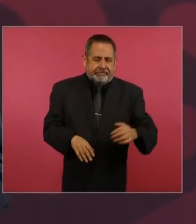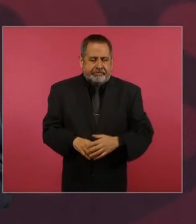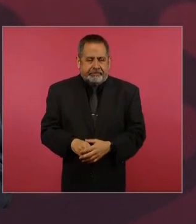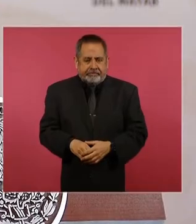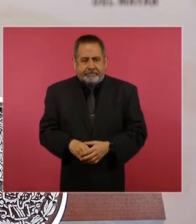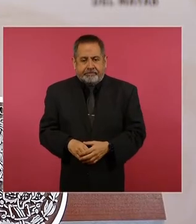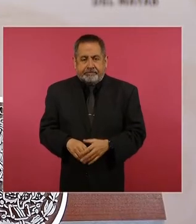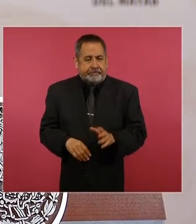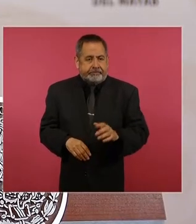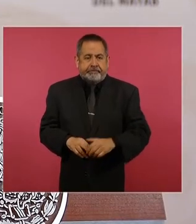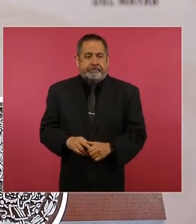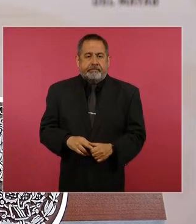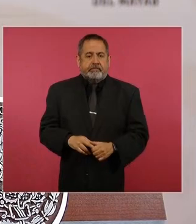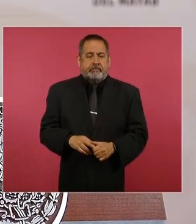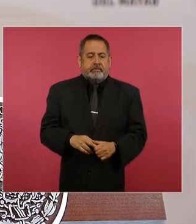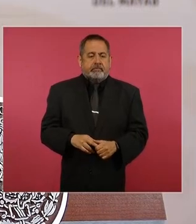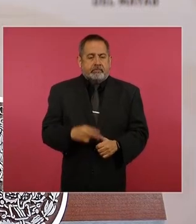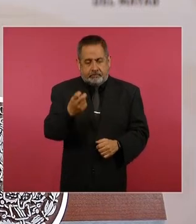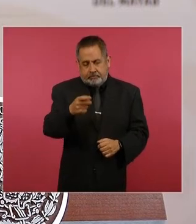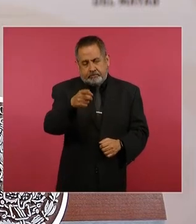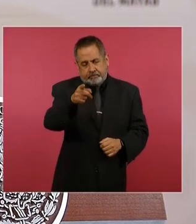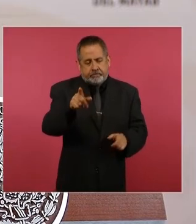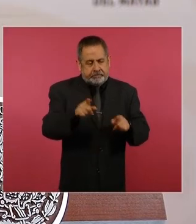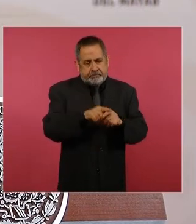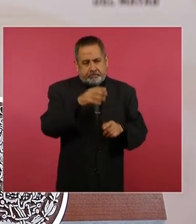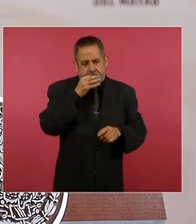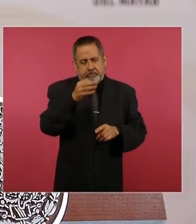Entonces, es lo que